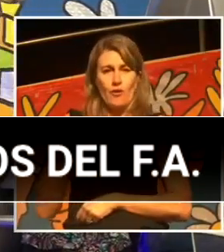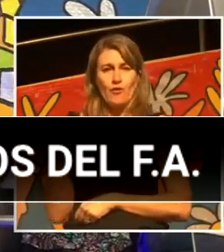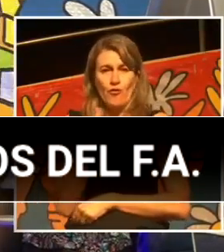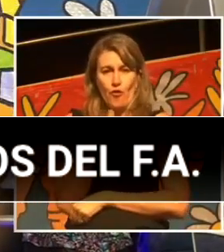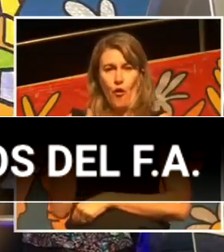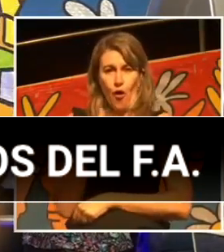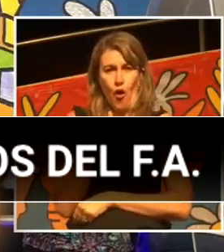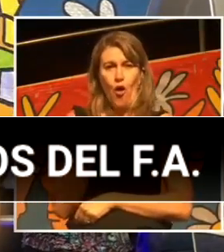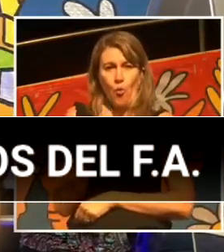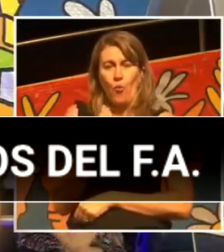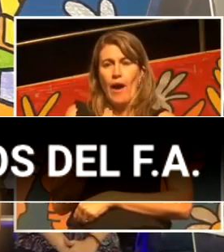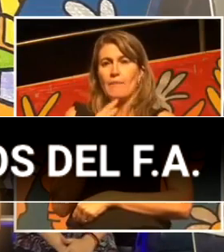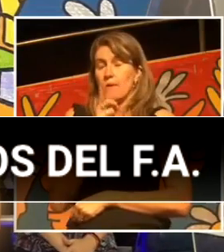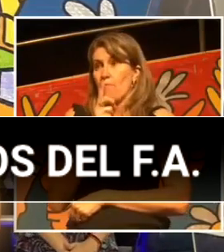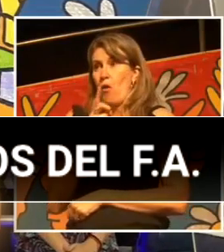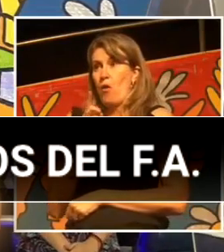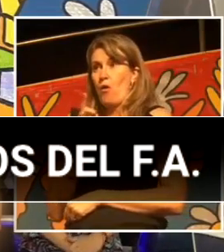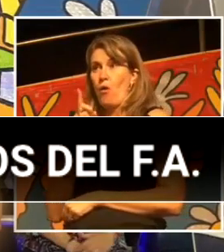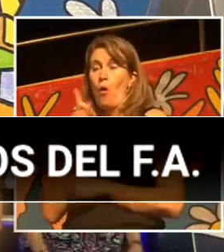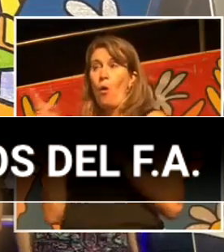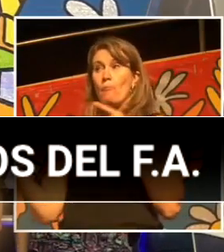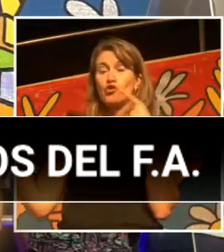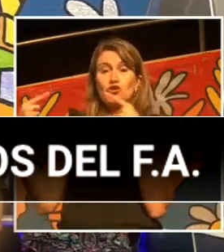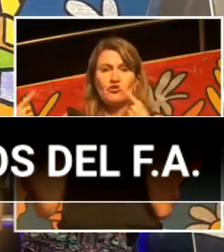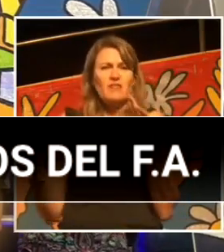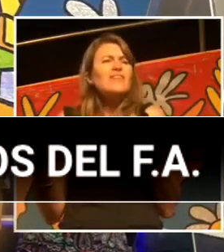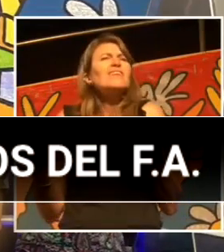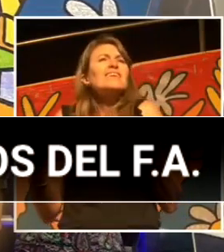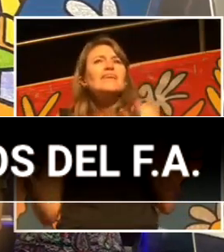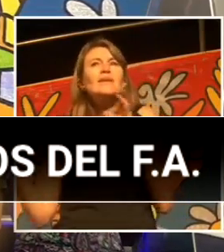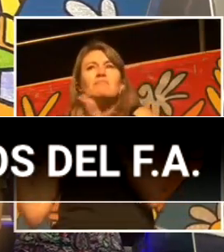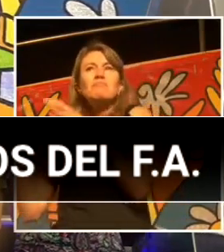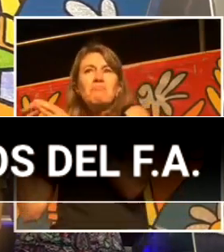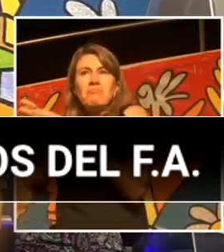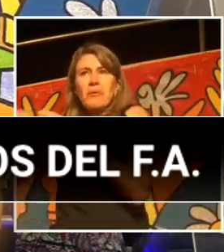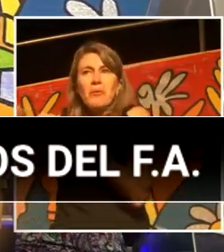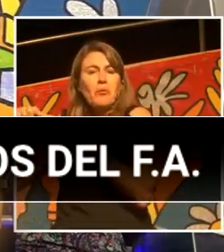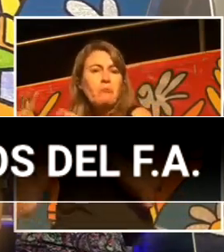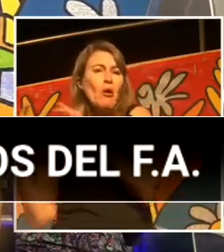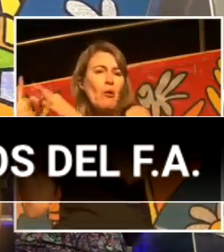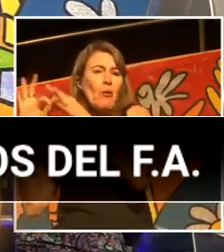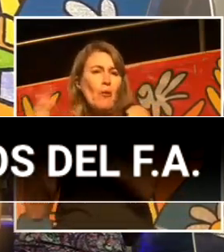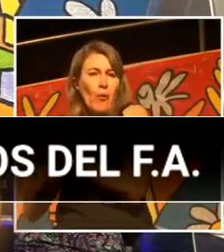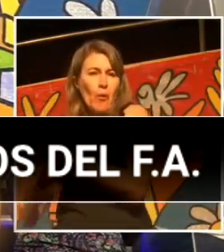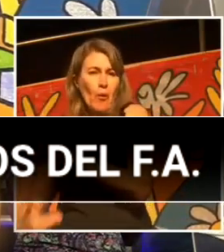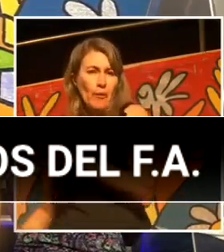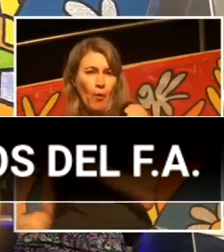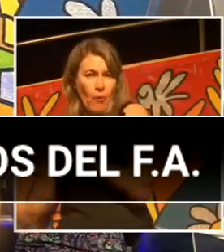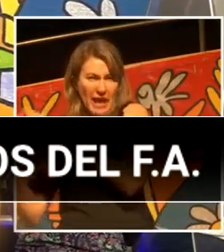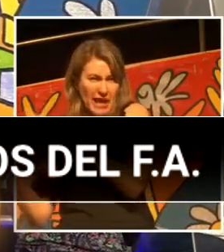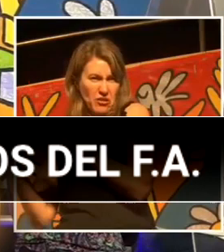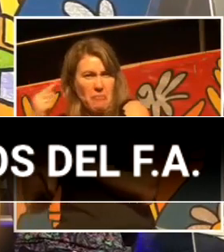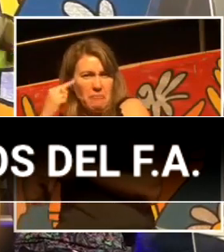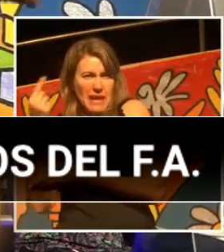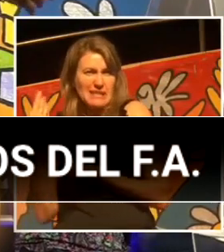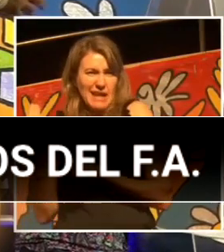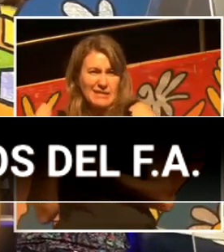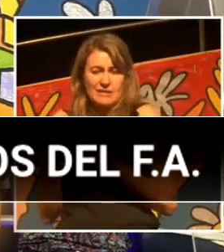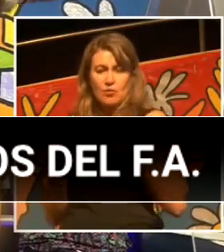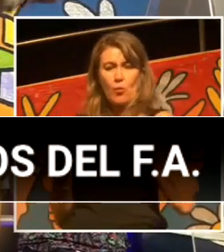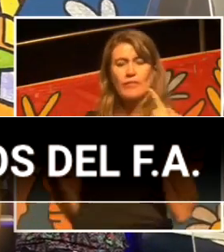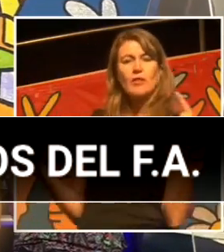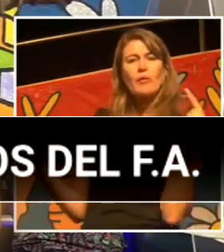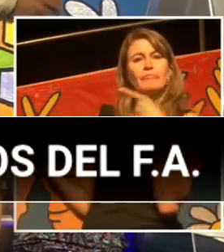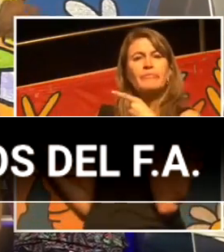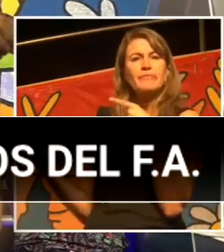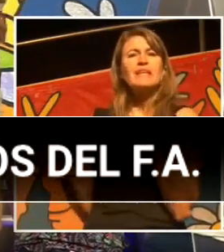no sé qué piensa la derecha que es ser oposición pero parece para algunos miembros del gobierno que es